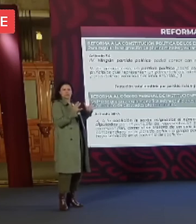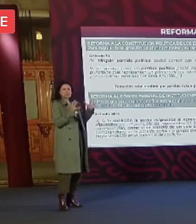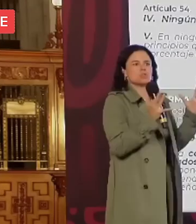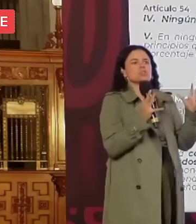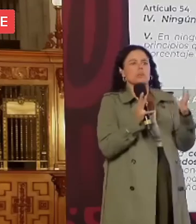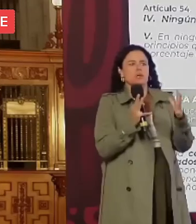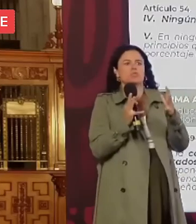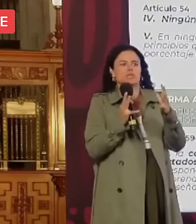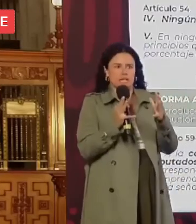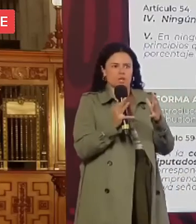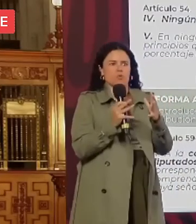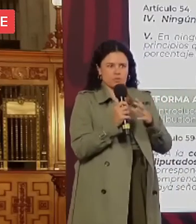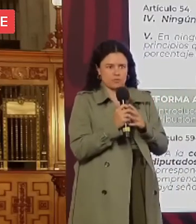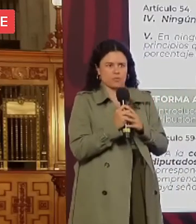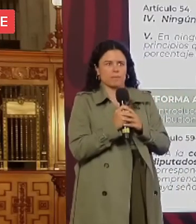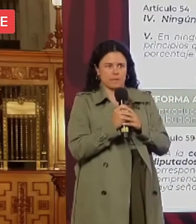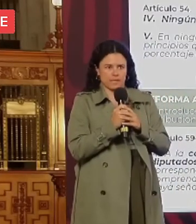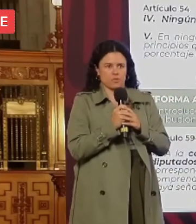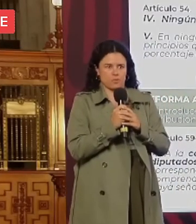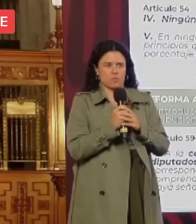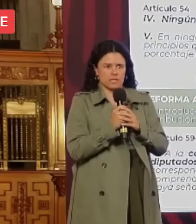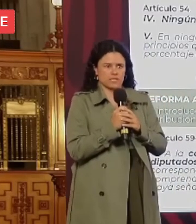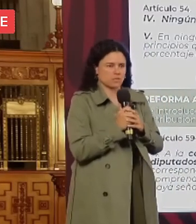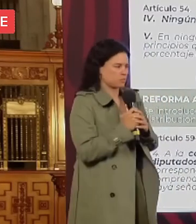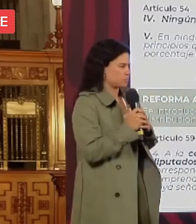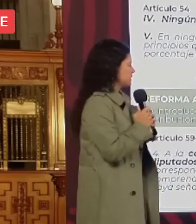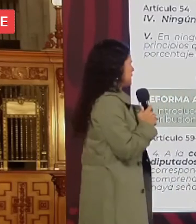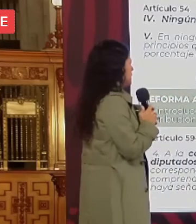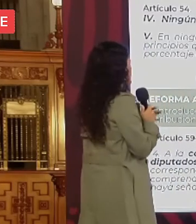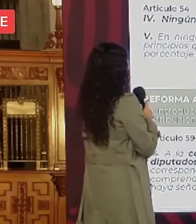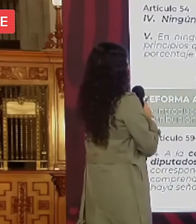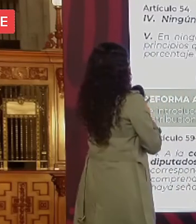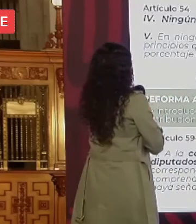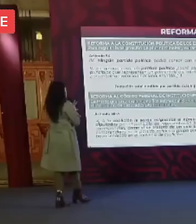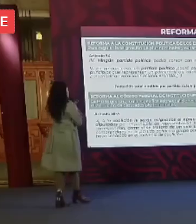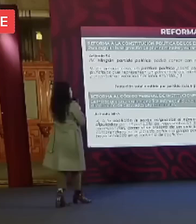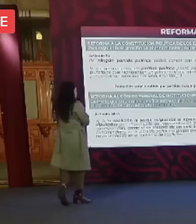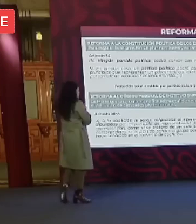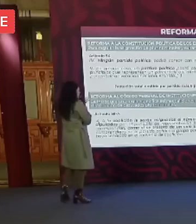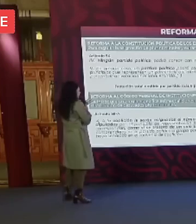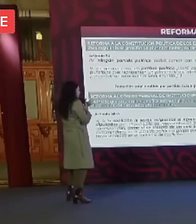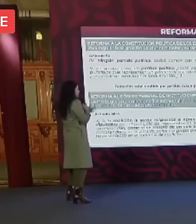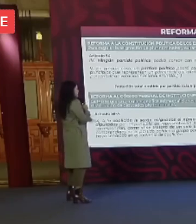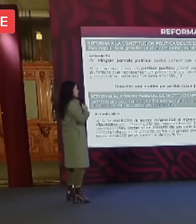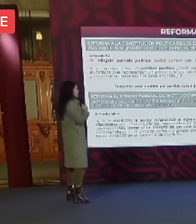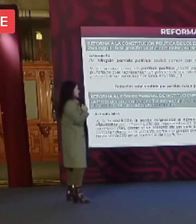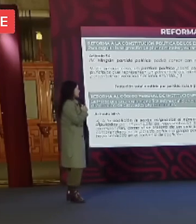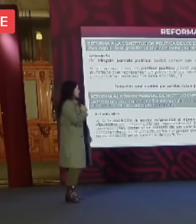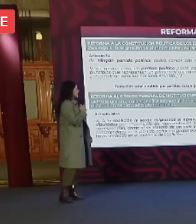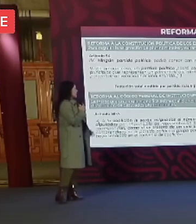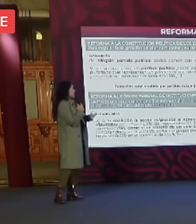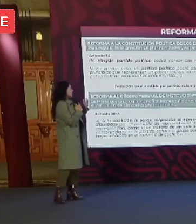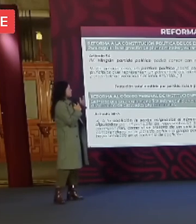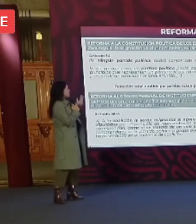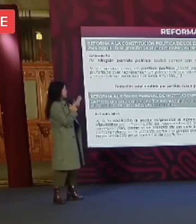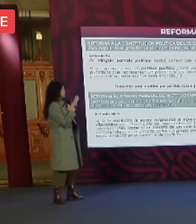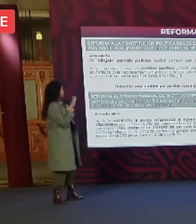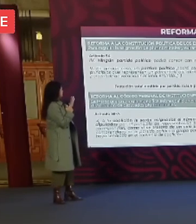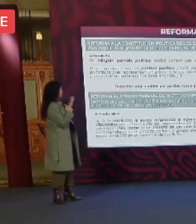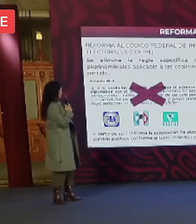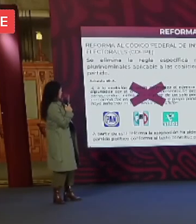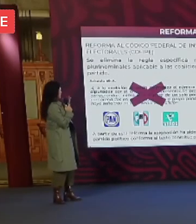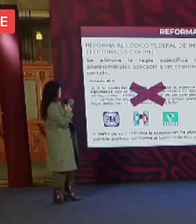una coalición, se va a considerar como si fuera partido político. El problema adelante es que el